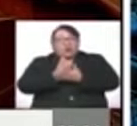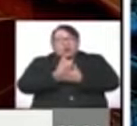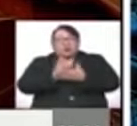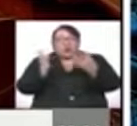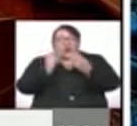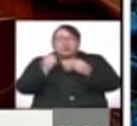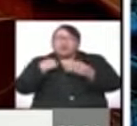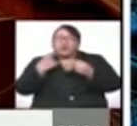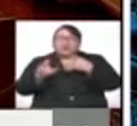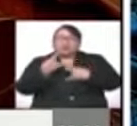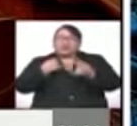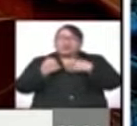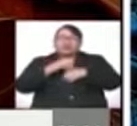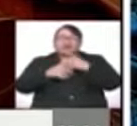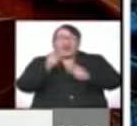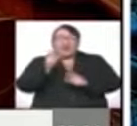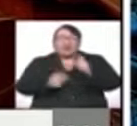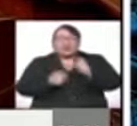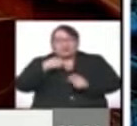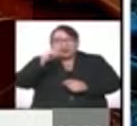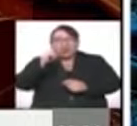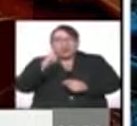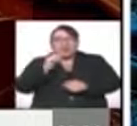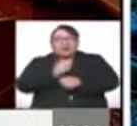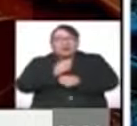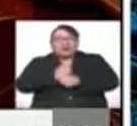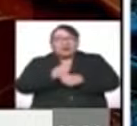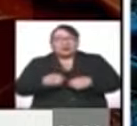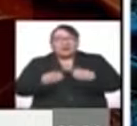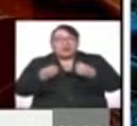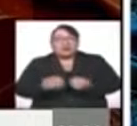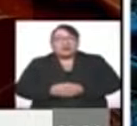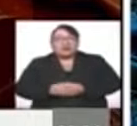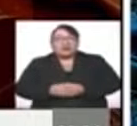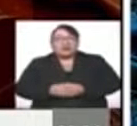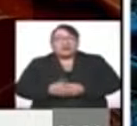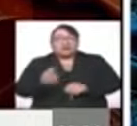Eso es muy grave y puede tener implicancias mayores, ¿no? Esto está empezando.